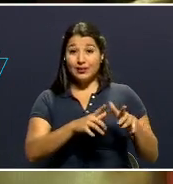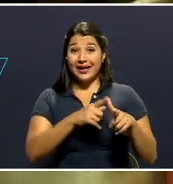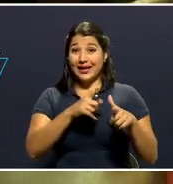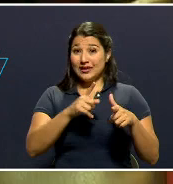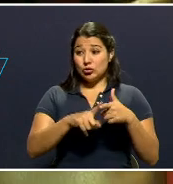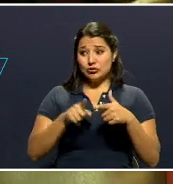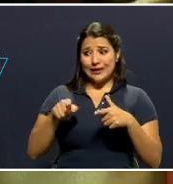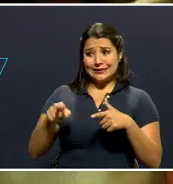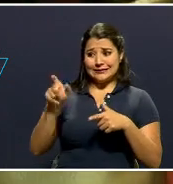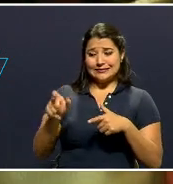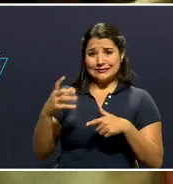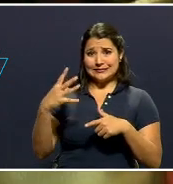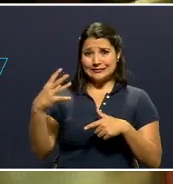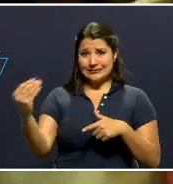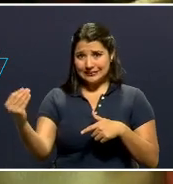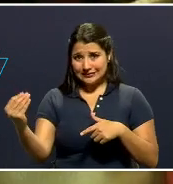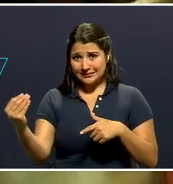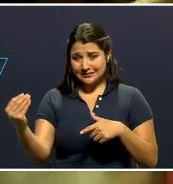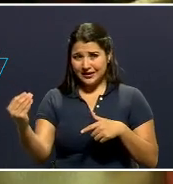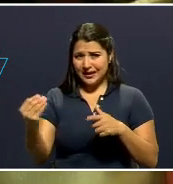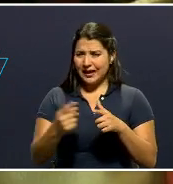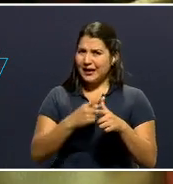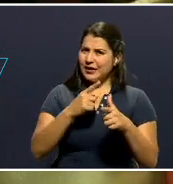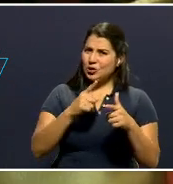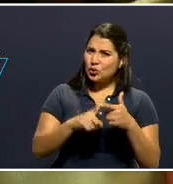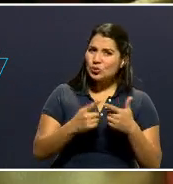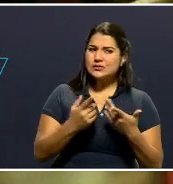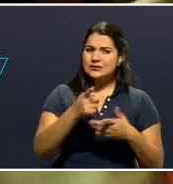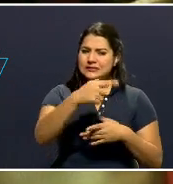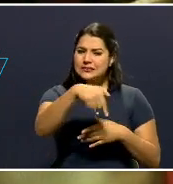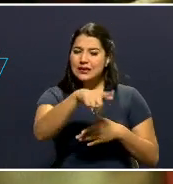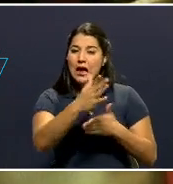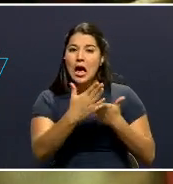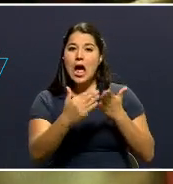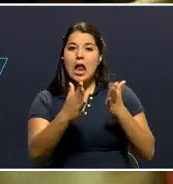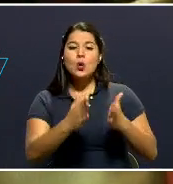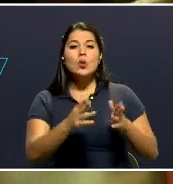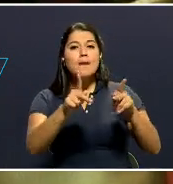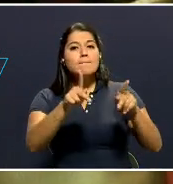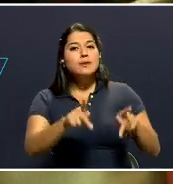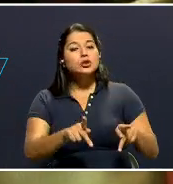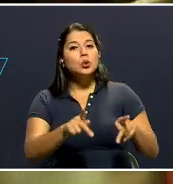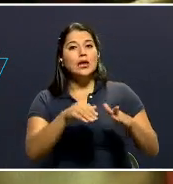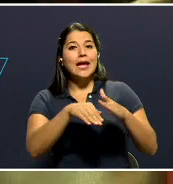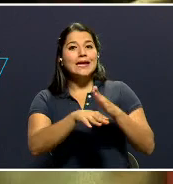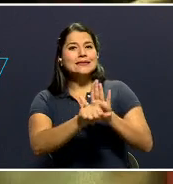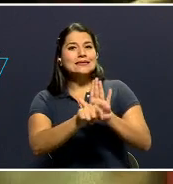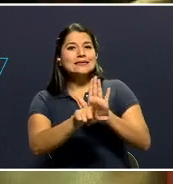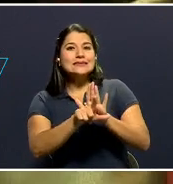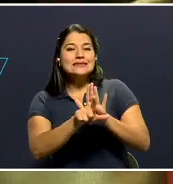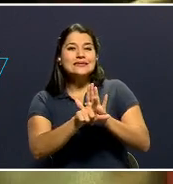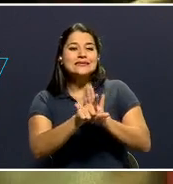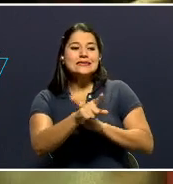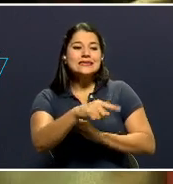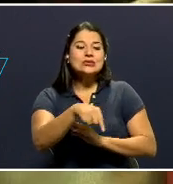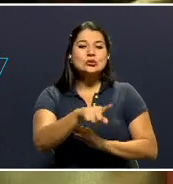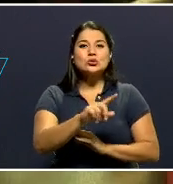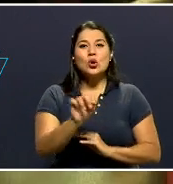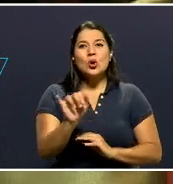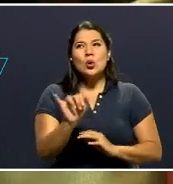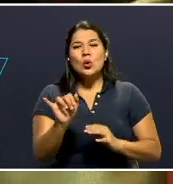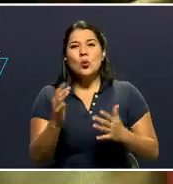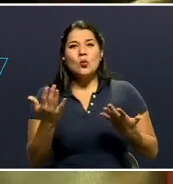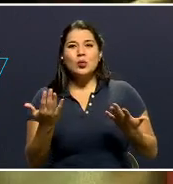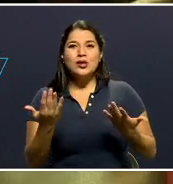devolverse a la Asamblea Legislativa, no crea que no deja a algunas personas en la Asamblea con ganas de que, ¿verdad?, de que